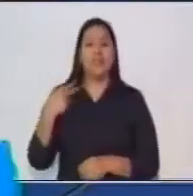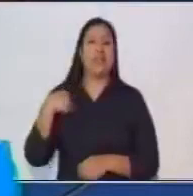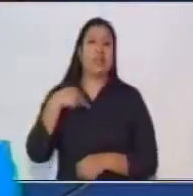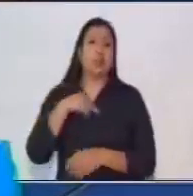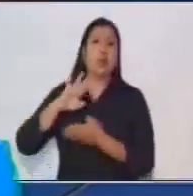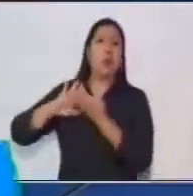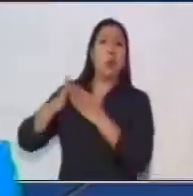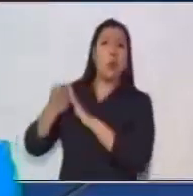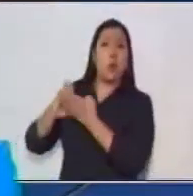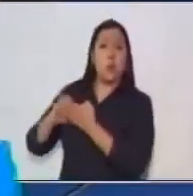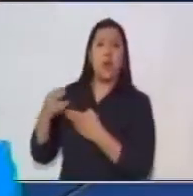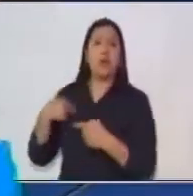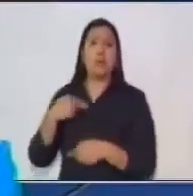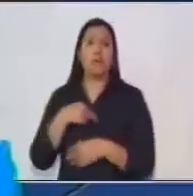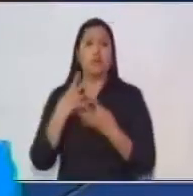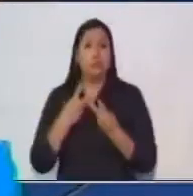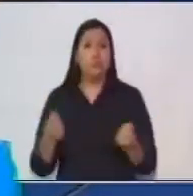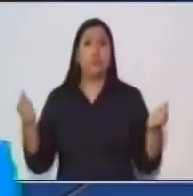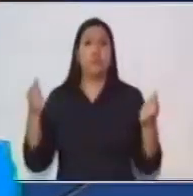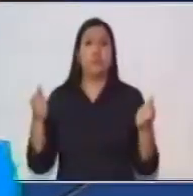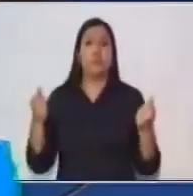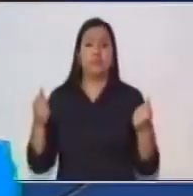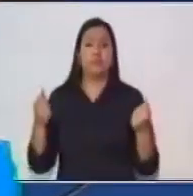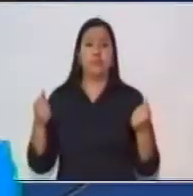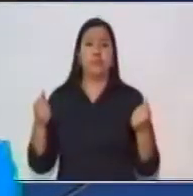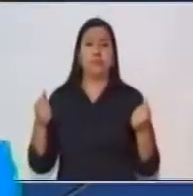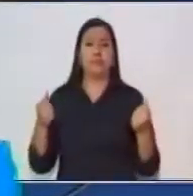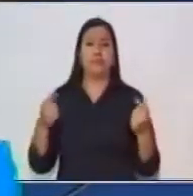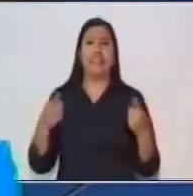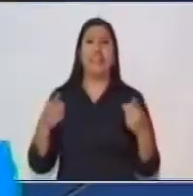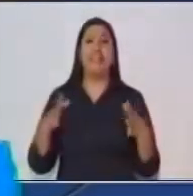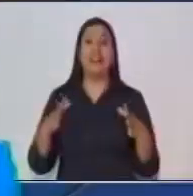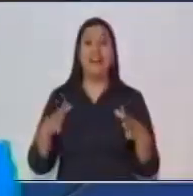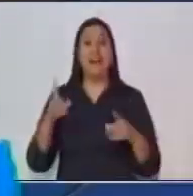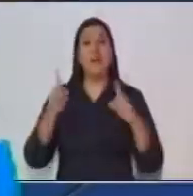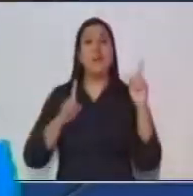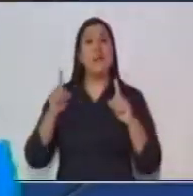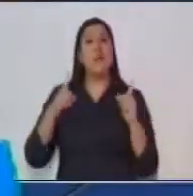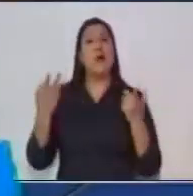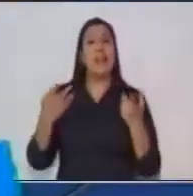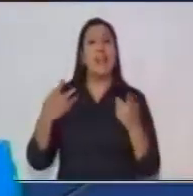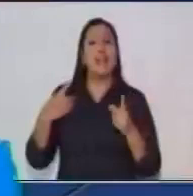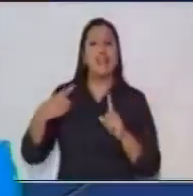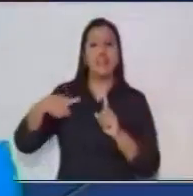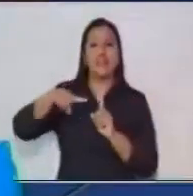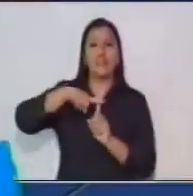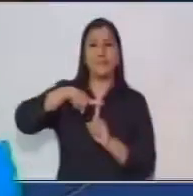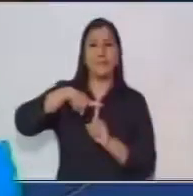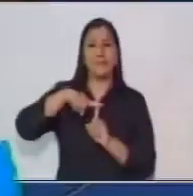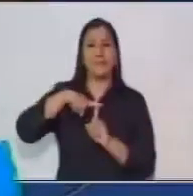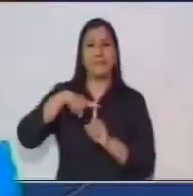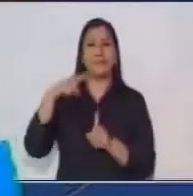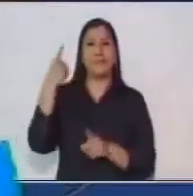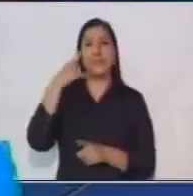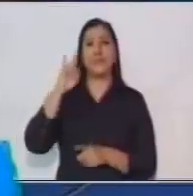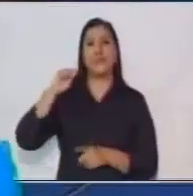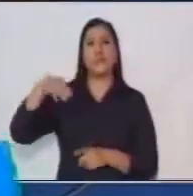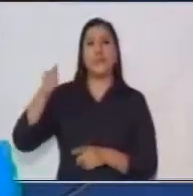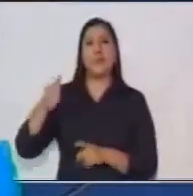nos desenvolvemos y es la suma. ¿Cuál es lo opuesto o lo